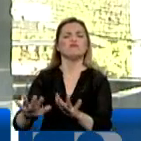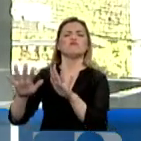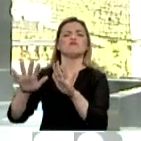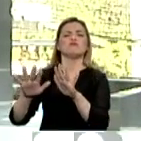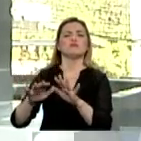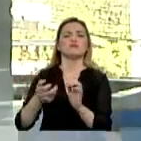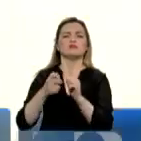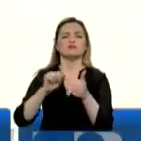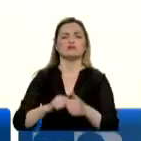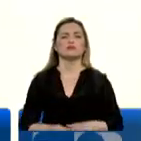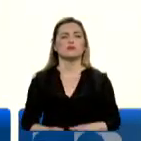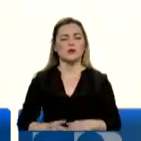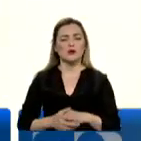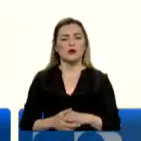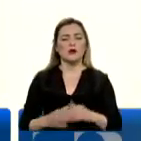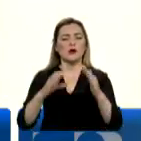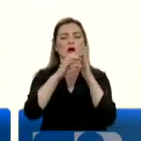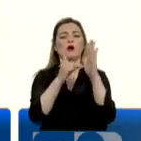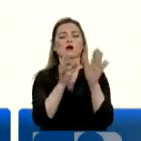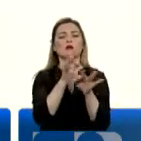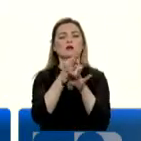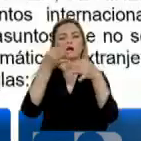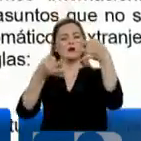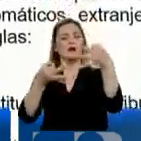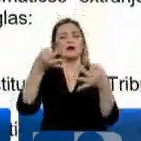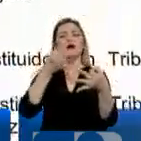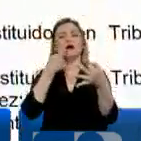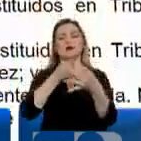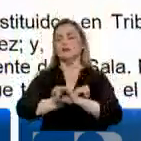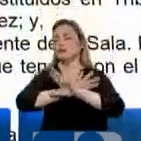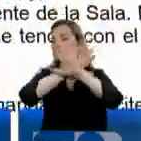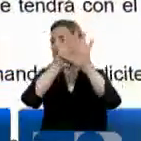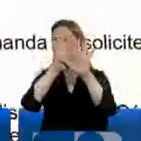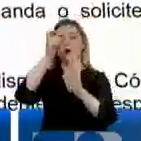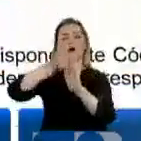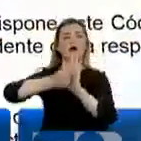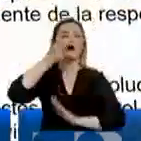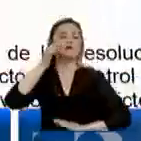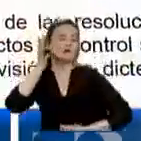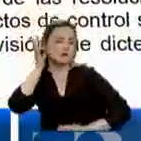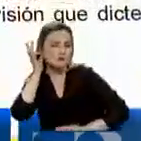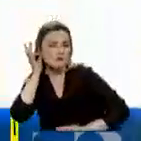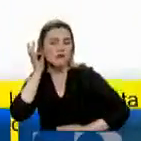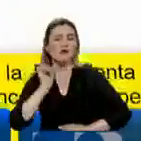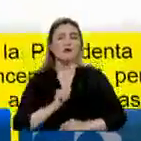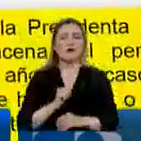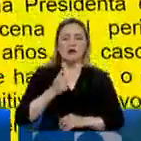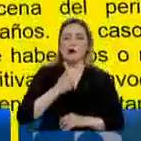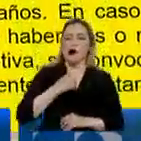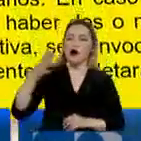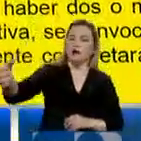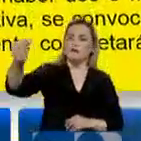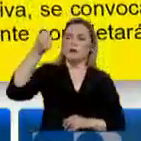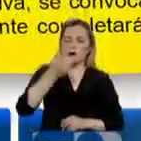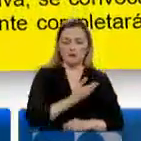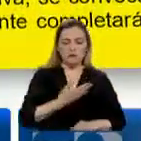un vacío. Y es que el Código Orgánico de la Función Judicial establece que las juezas y jueces titulares elegirán de su seno a la